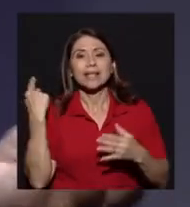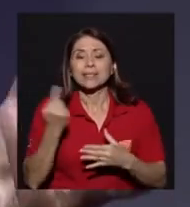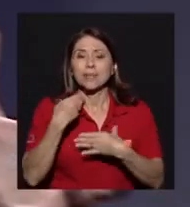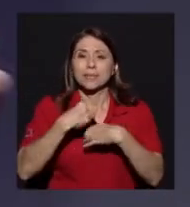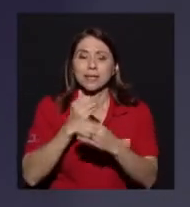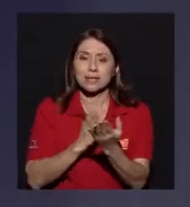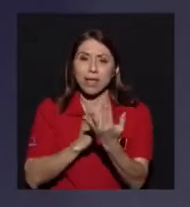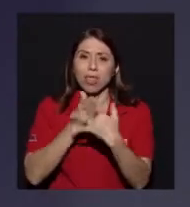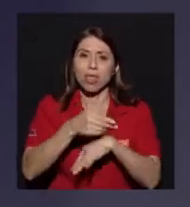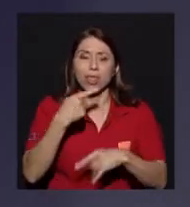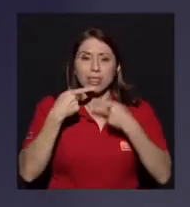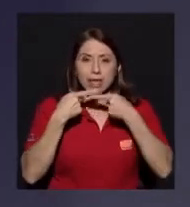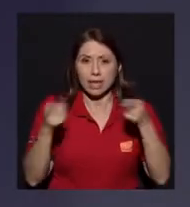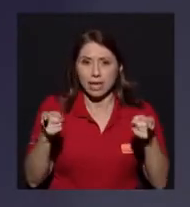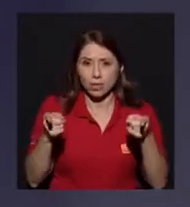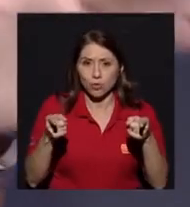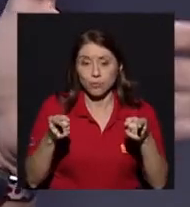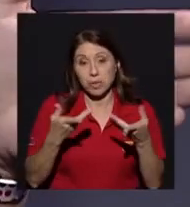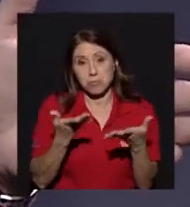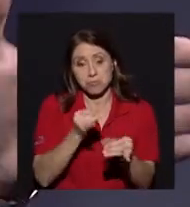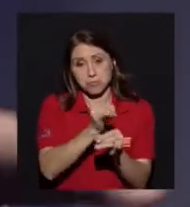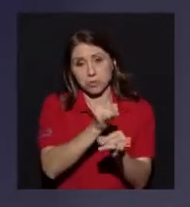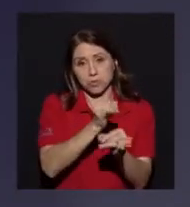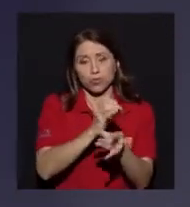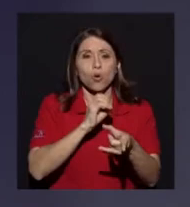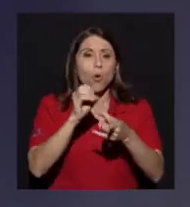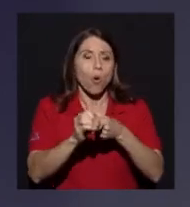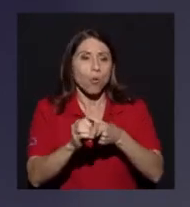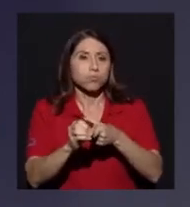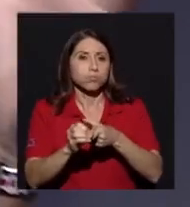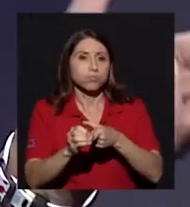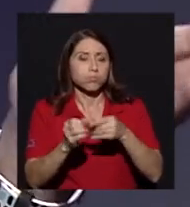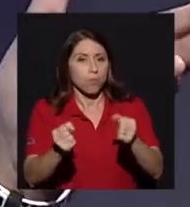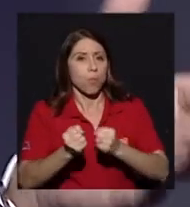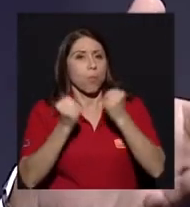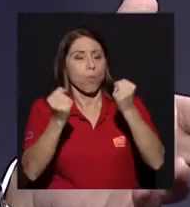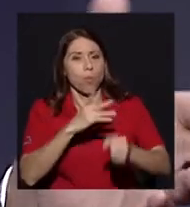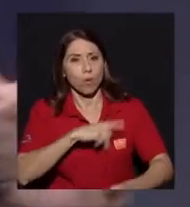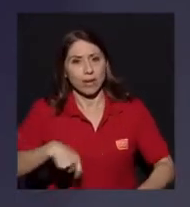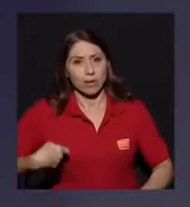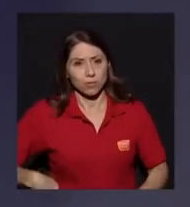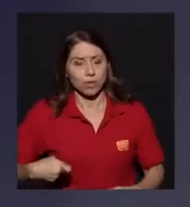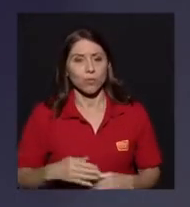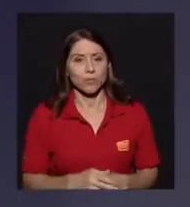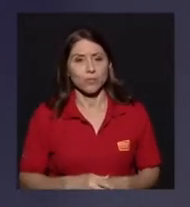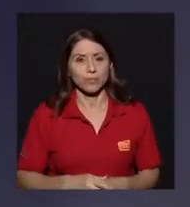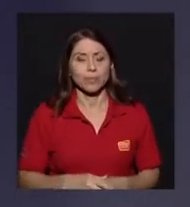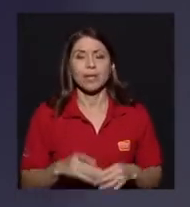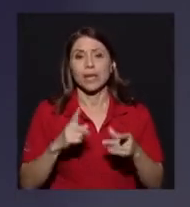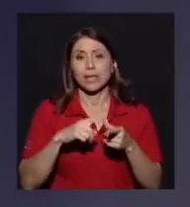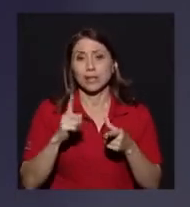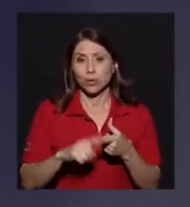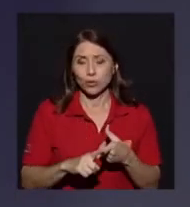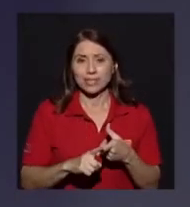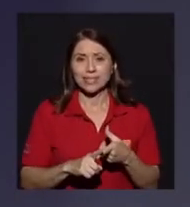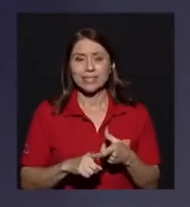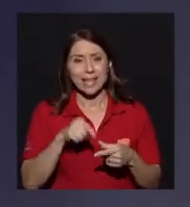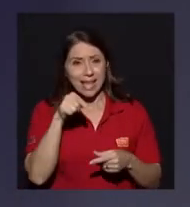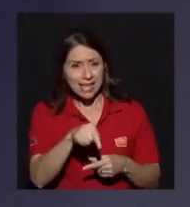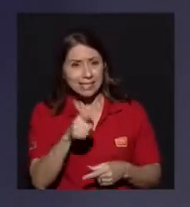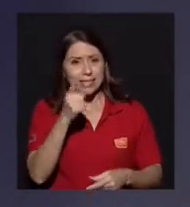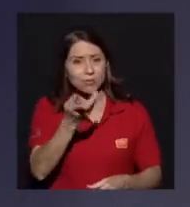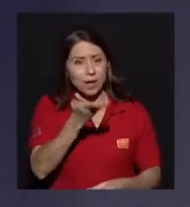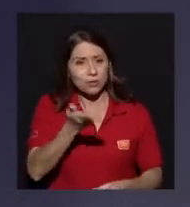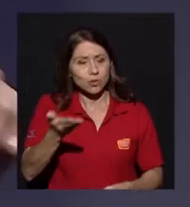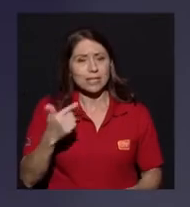un decreto o sea de la institución propiamente o sea de este del poder ejecutivo entonces a mí esto es una de las cosas